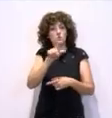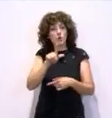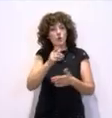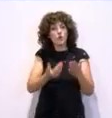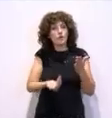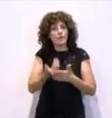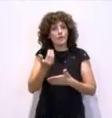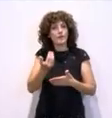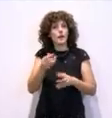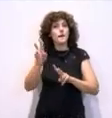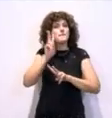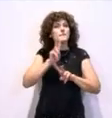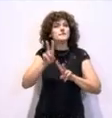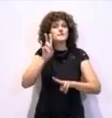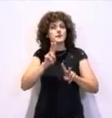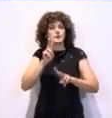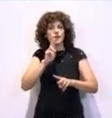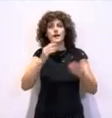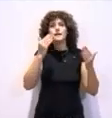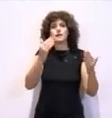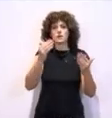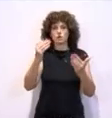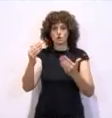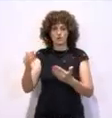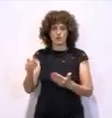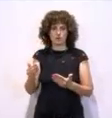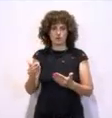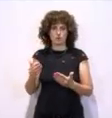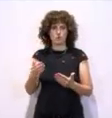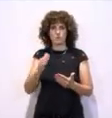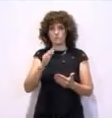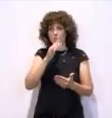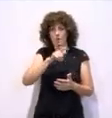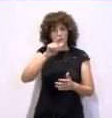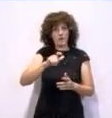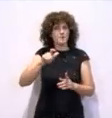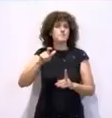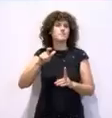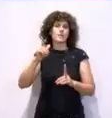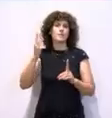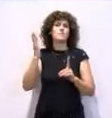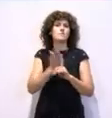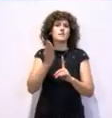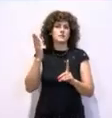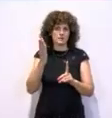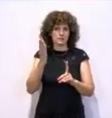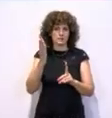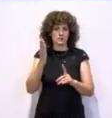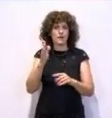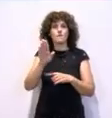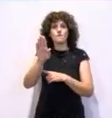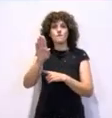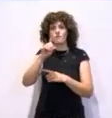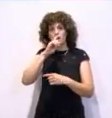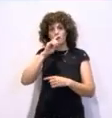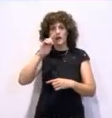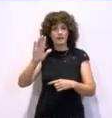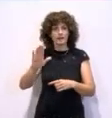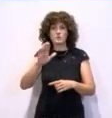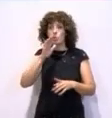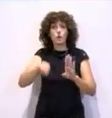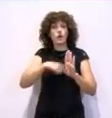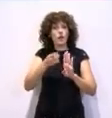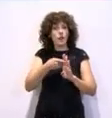día de visibilidad, de reconocimiento a las víctimas del franquismo. Así lo denomina la Ley de